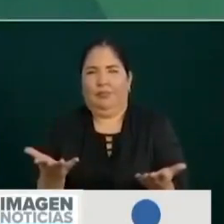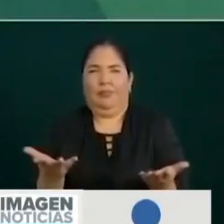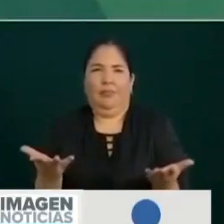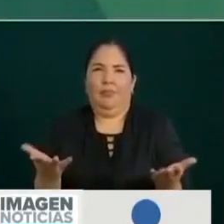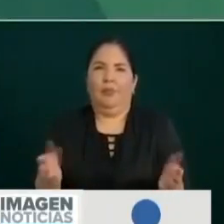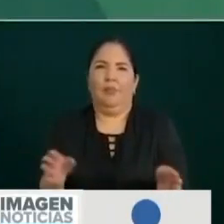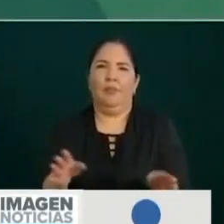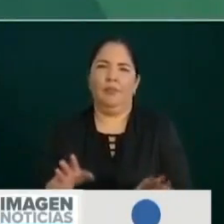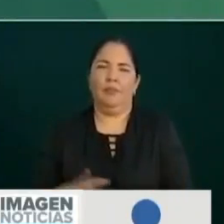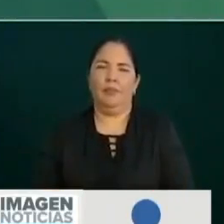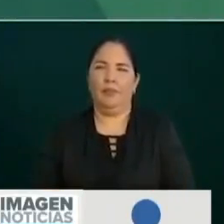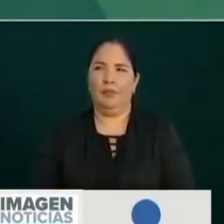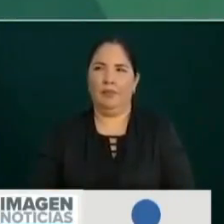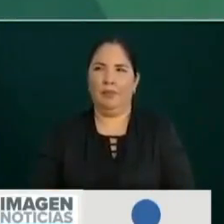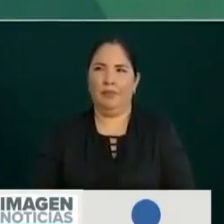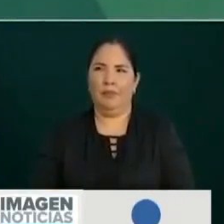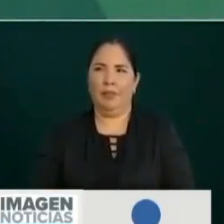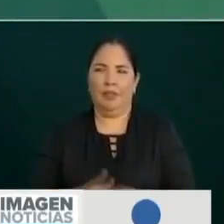sí,